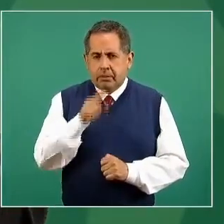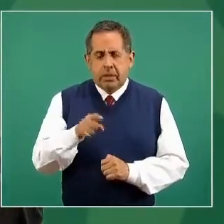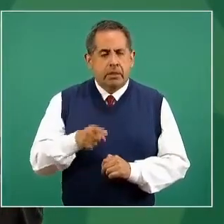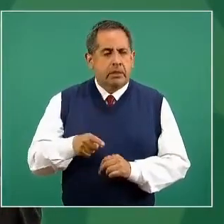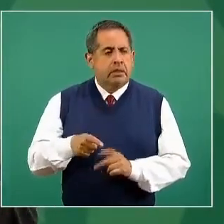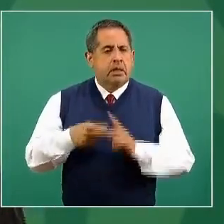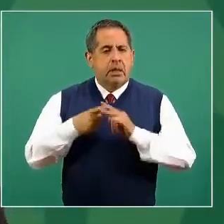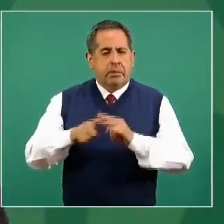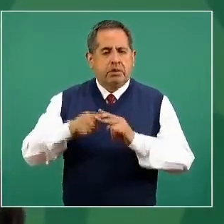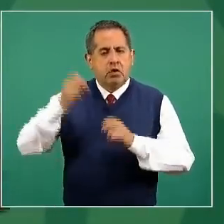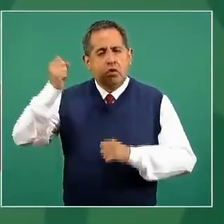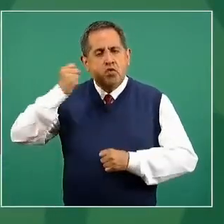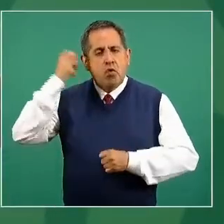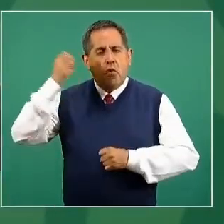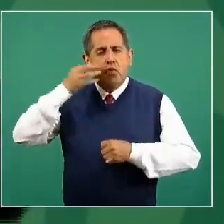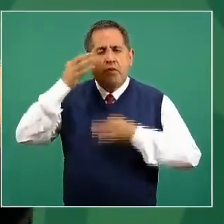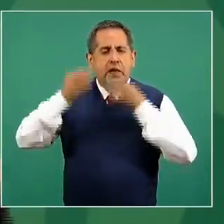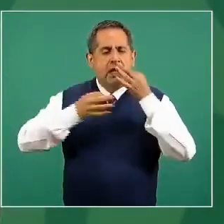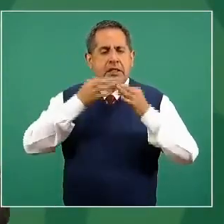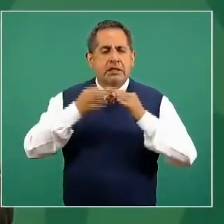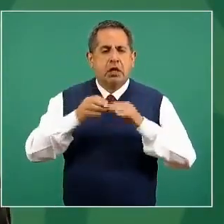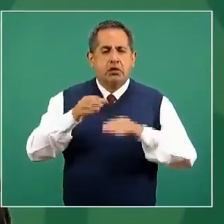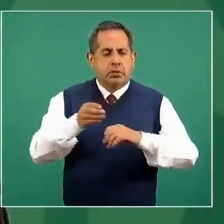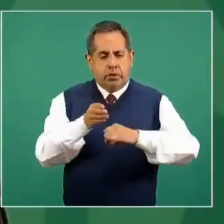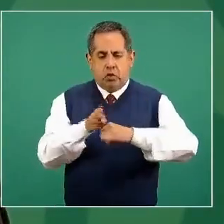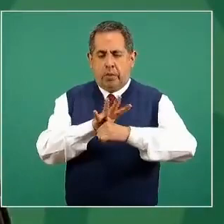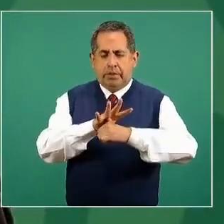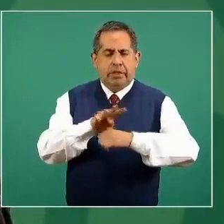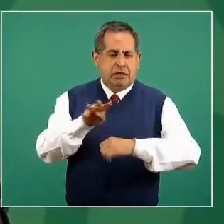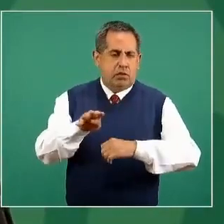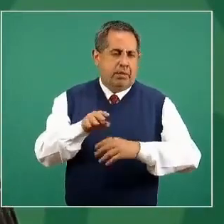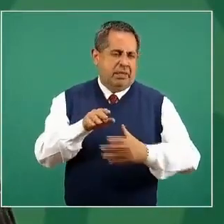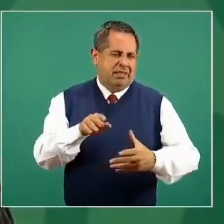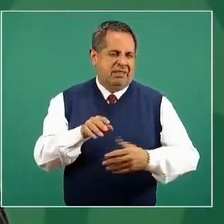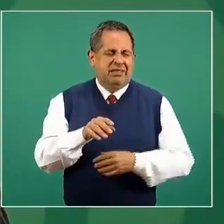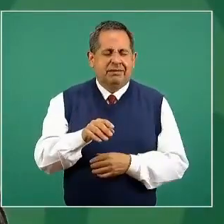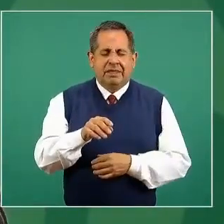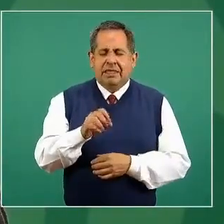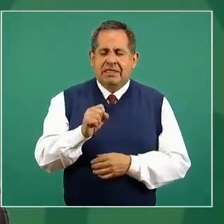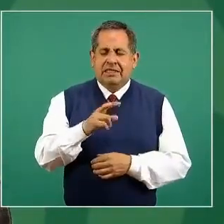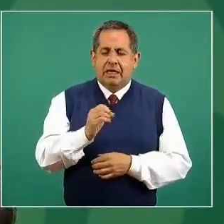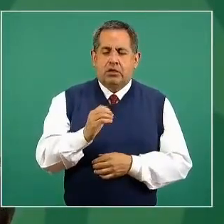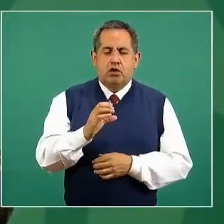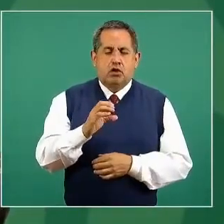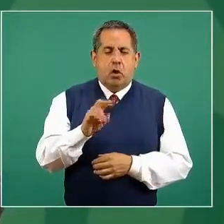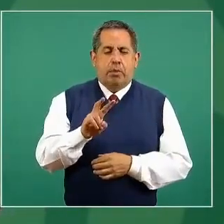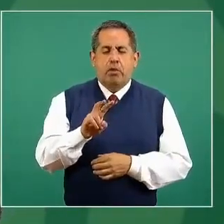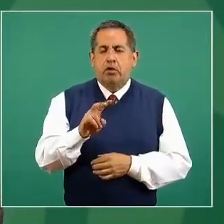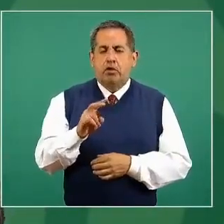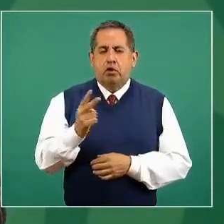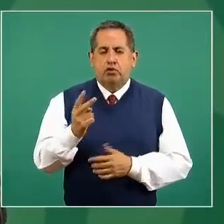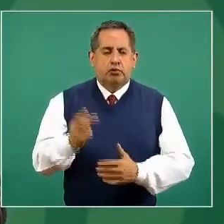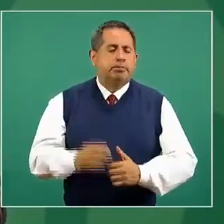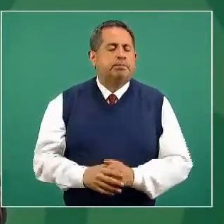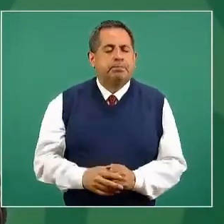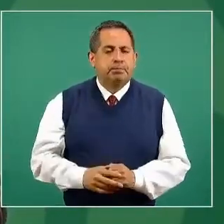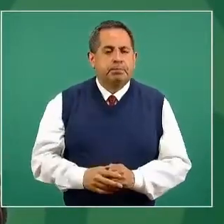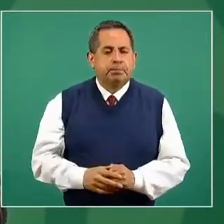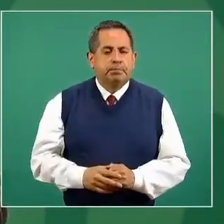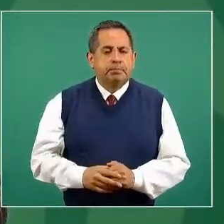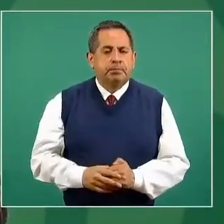la conferencia de prensa diaria sobre COVID-19, la pandemia causada por el coronavirus SARS-CoV-2.